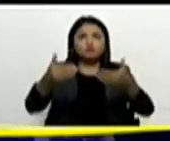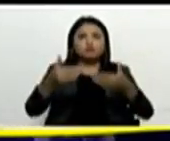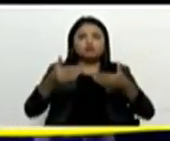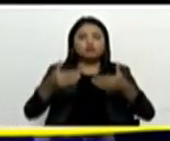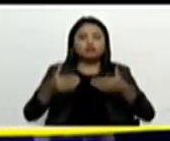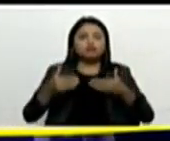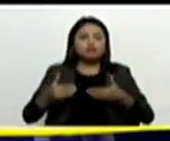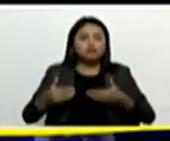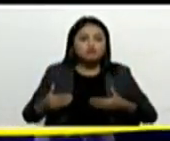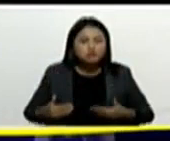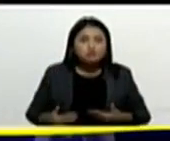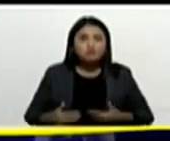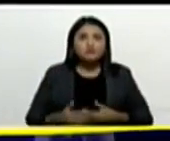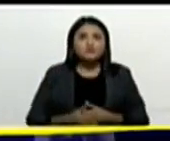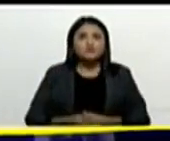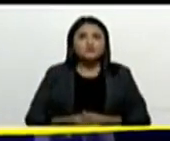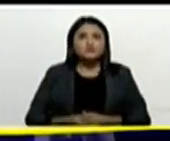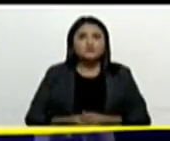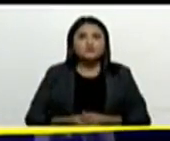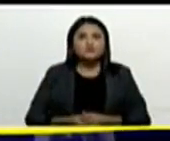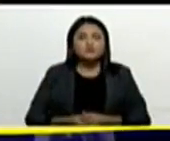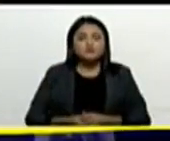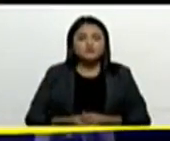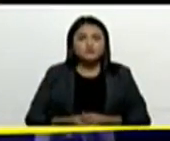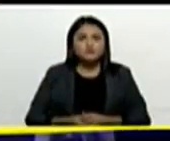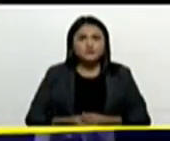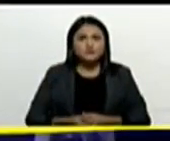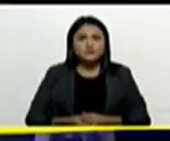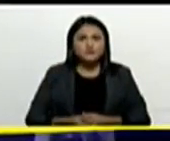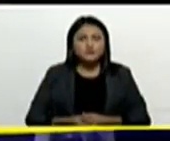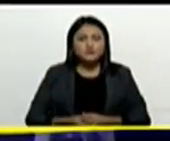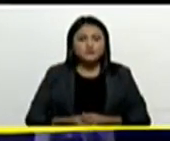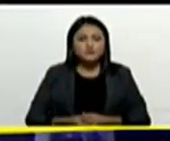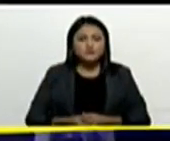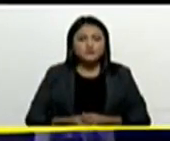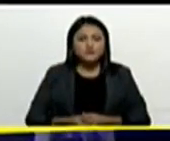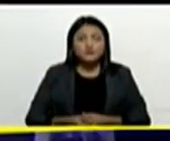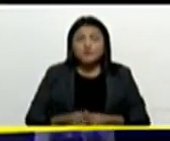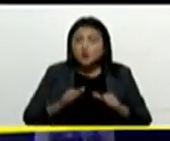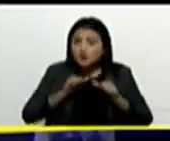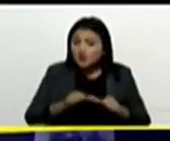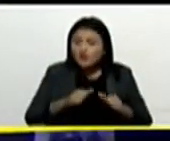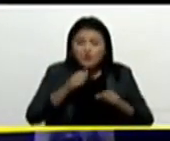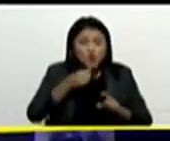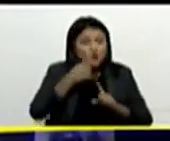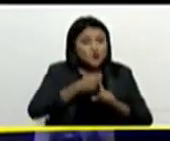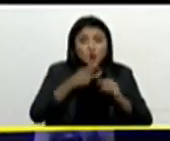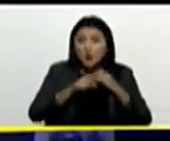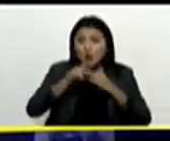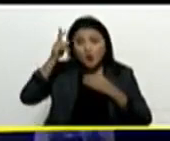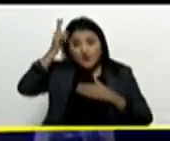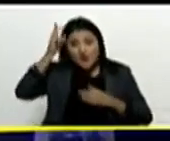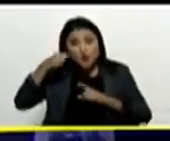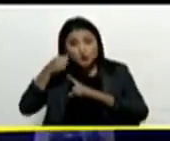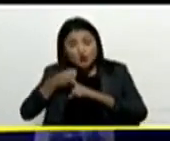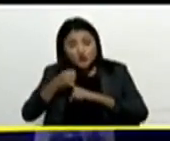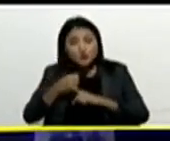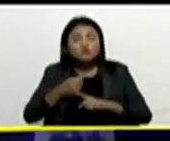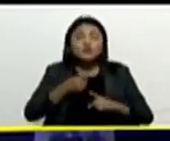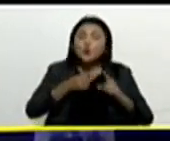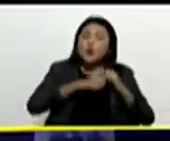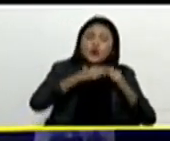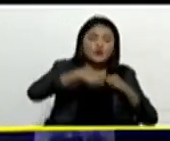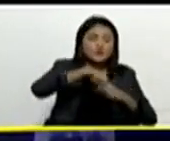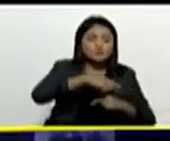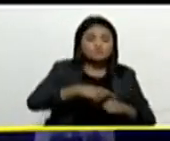los pueblos indígenas que siempre regresan a nuestras luchas. Aquí estamos, rindiendo honor